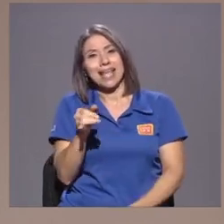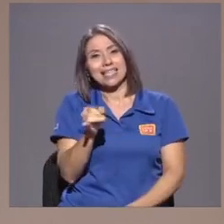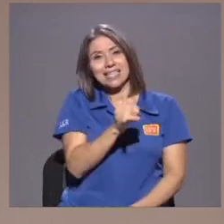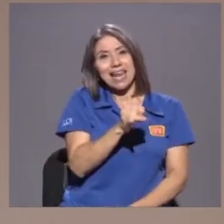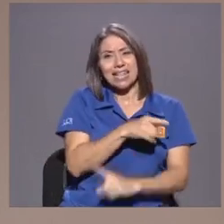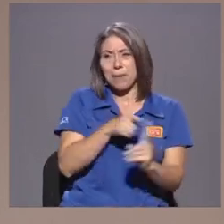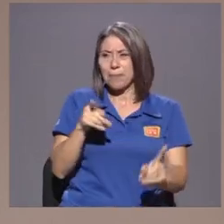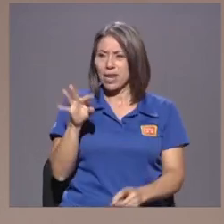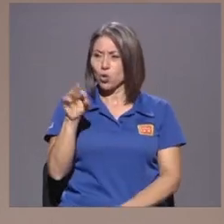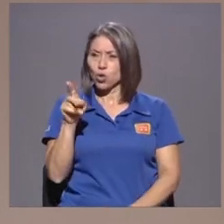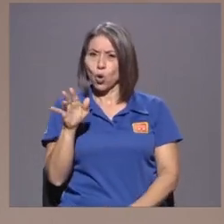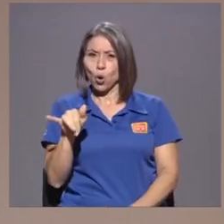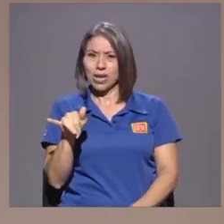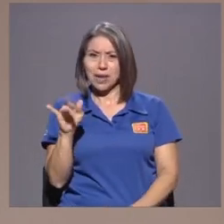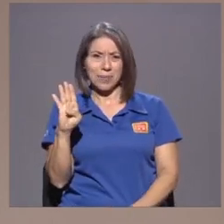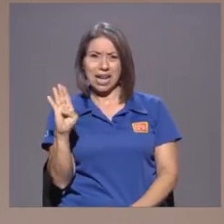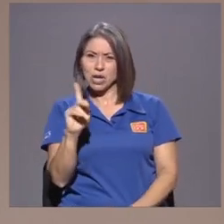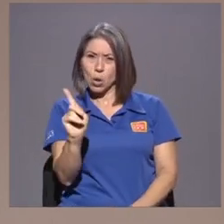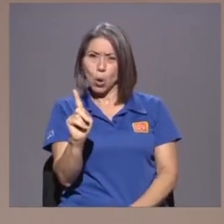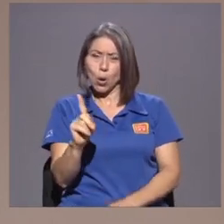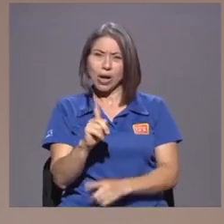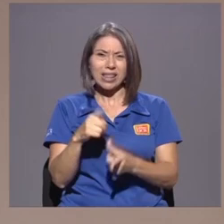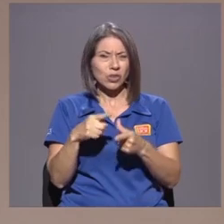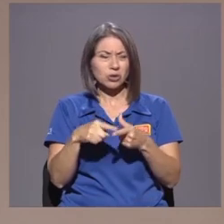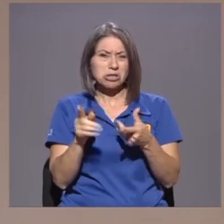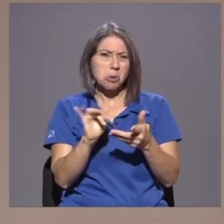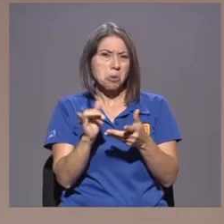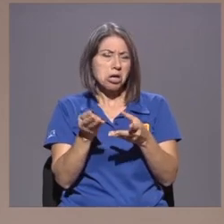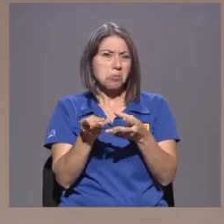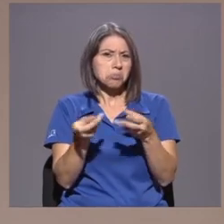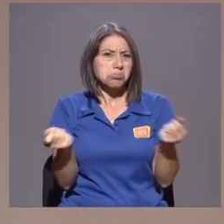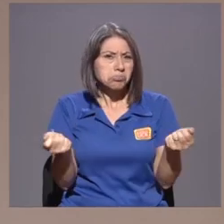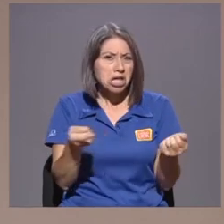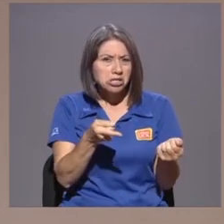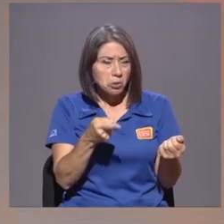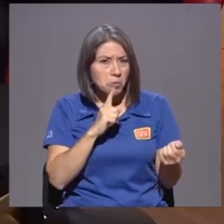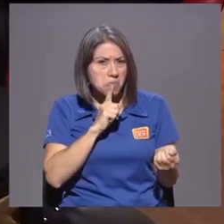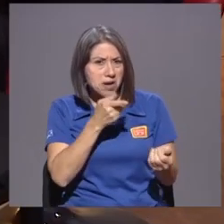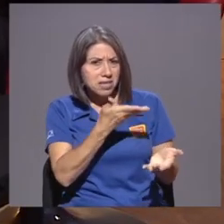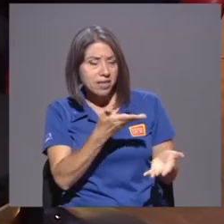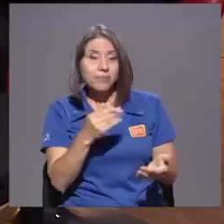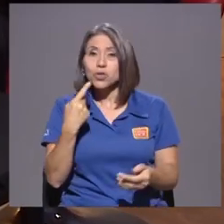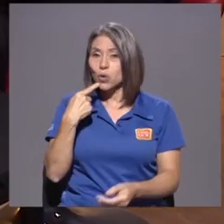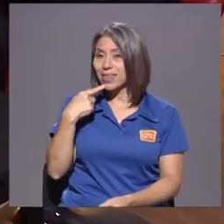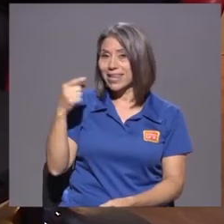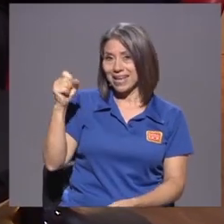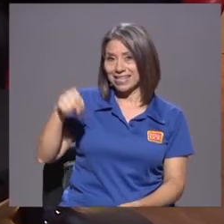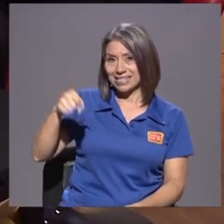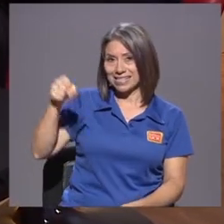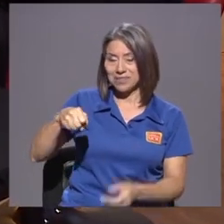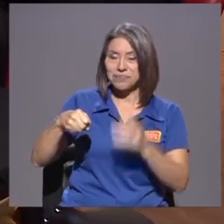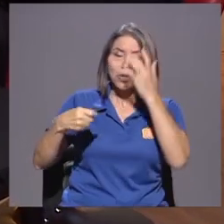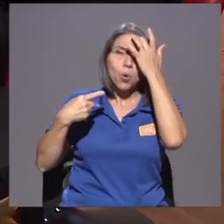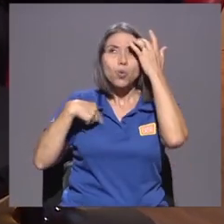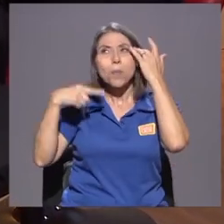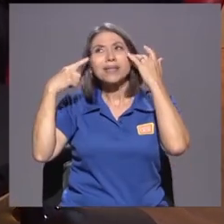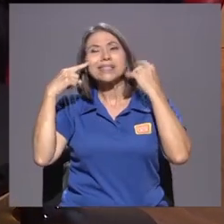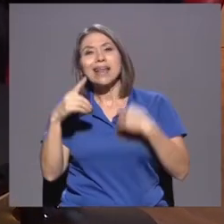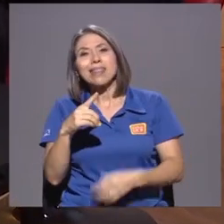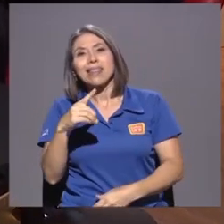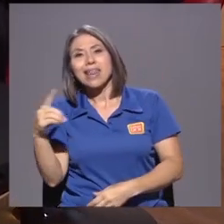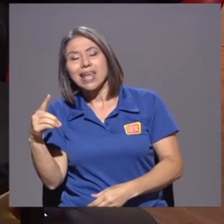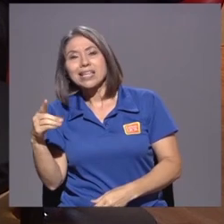como que eso se ha diluido mucho no le parece buenos yo diría que sí o sea esa ubicación de uno o en derecha o izquierda